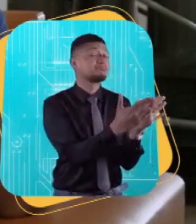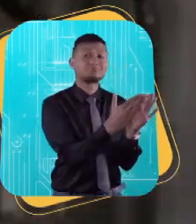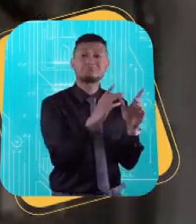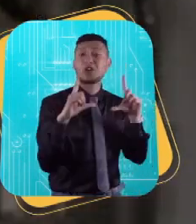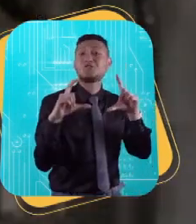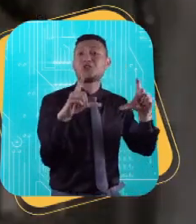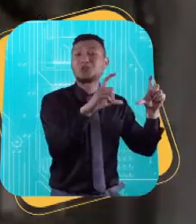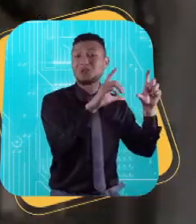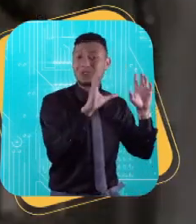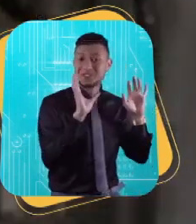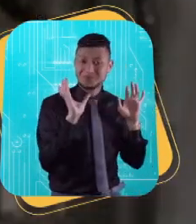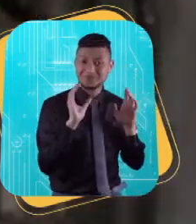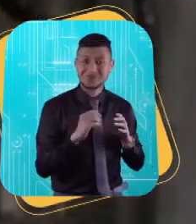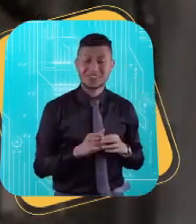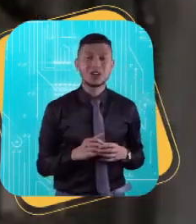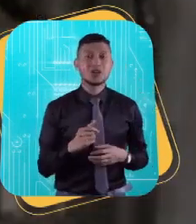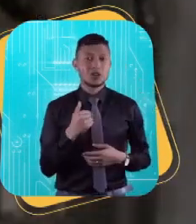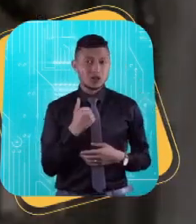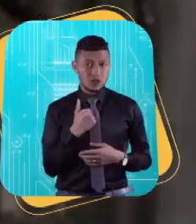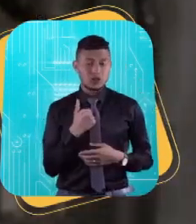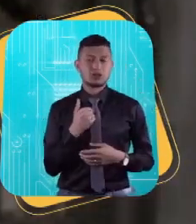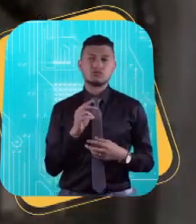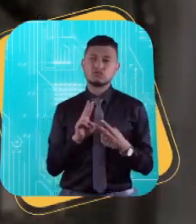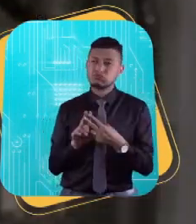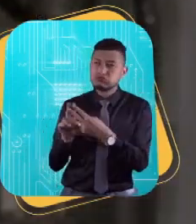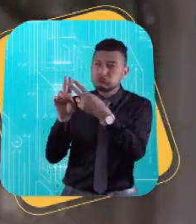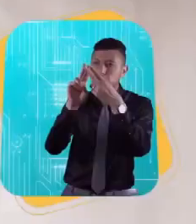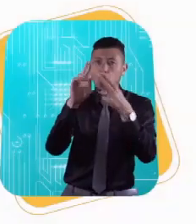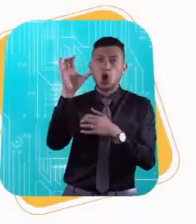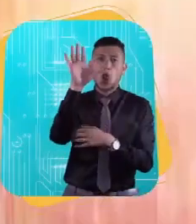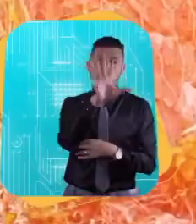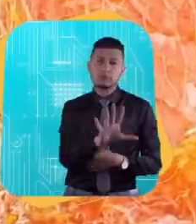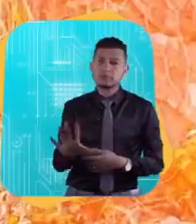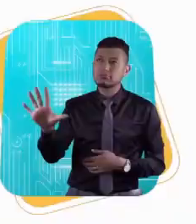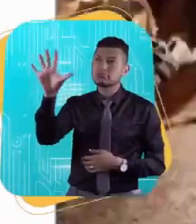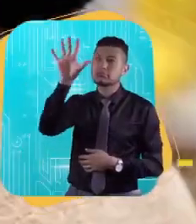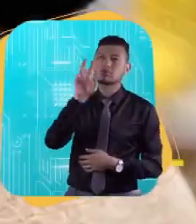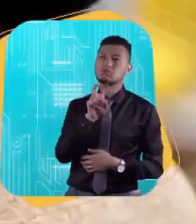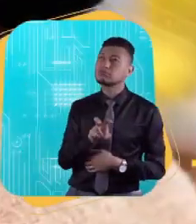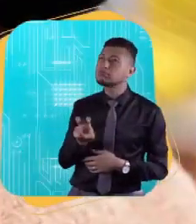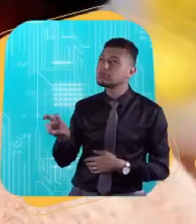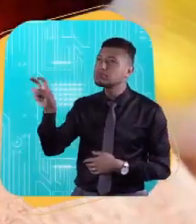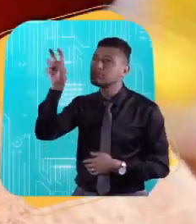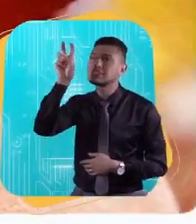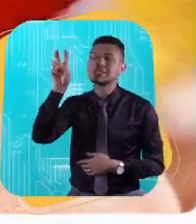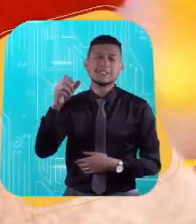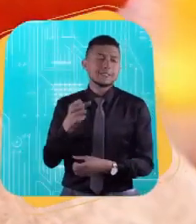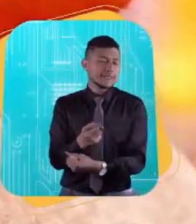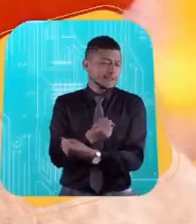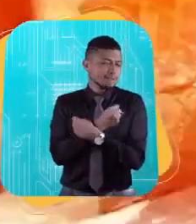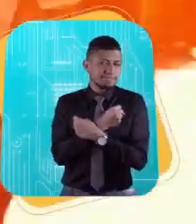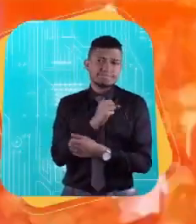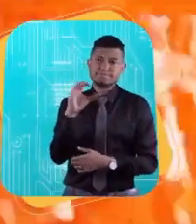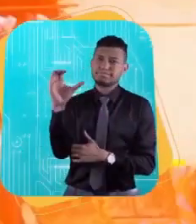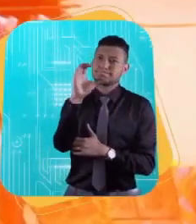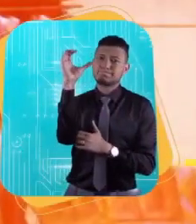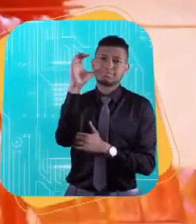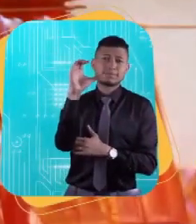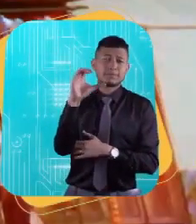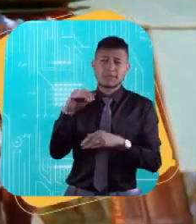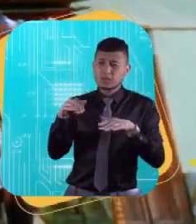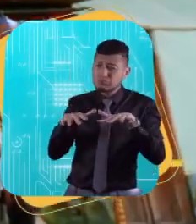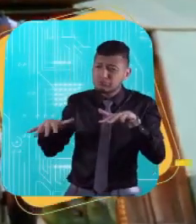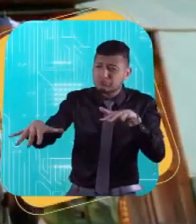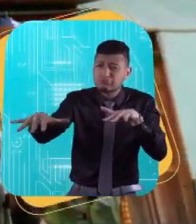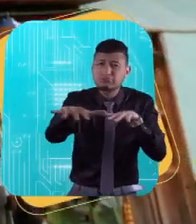llevó por la fotografía. 22. Conocer a Colombia fue lo que me llevó a amar este